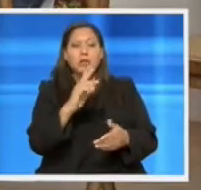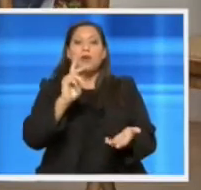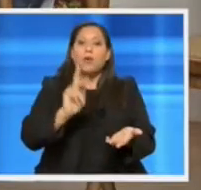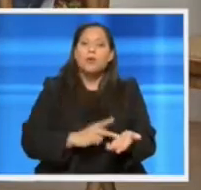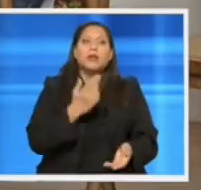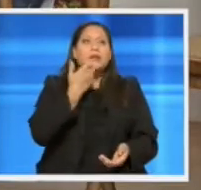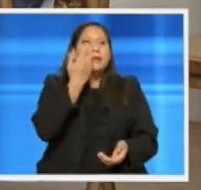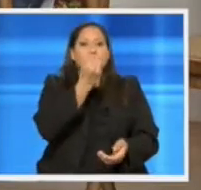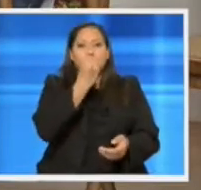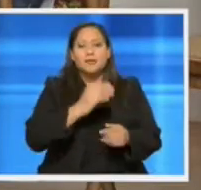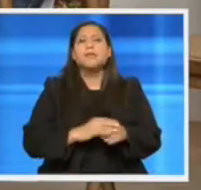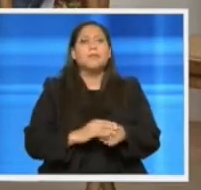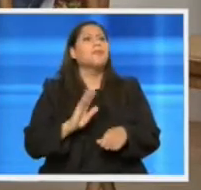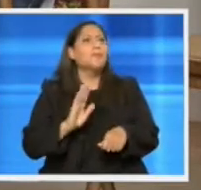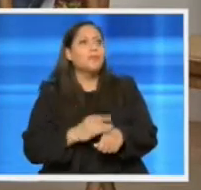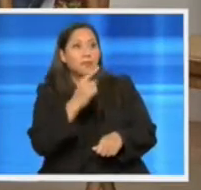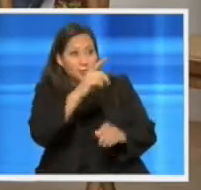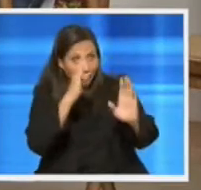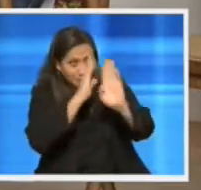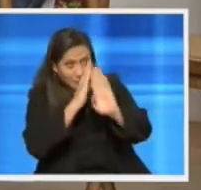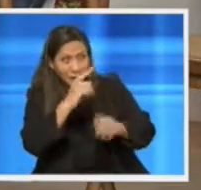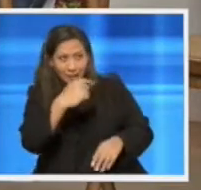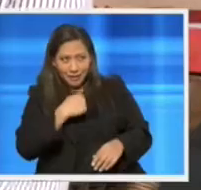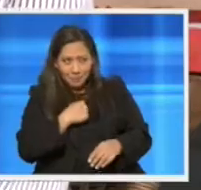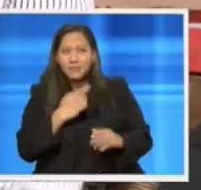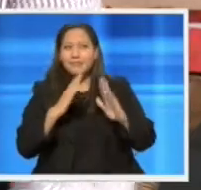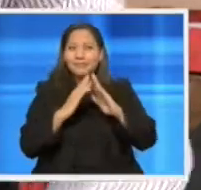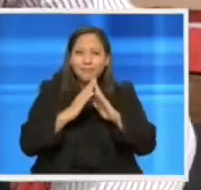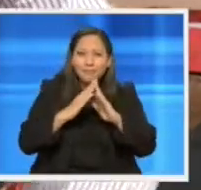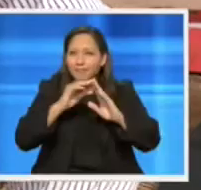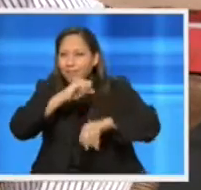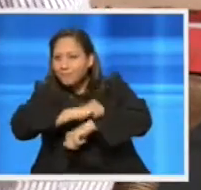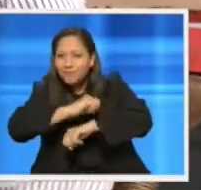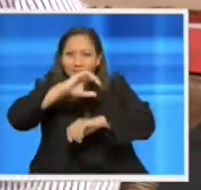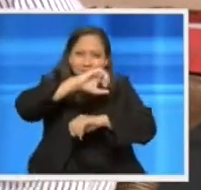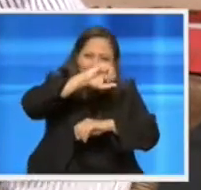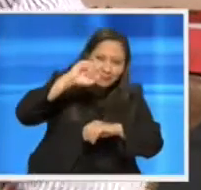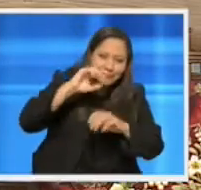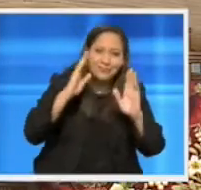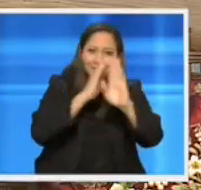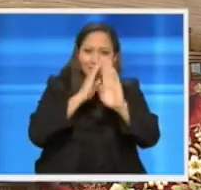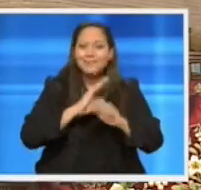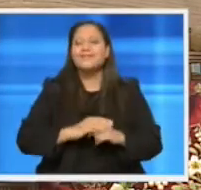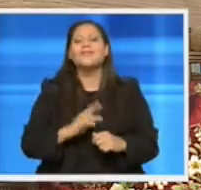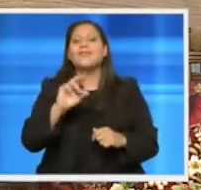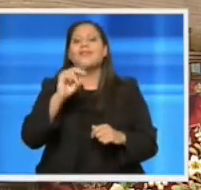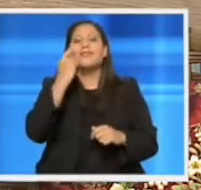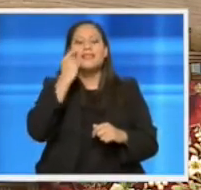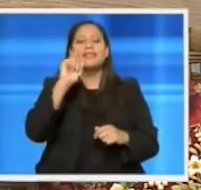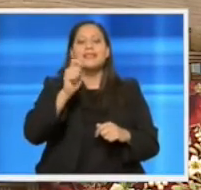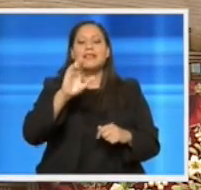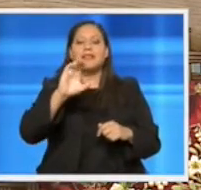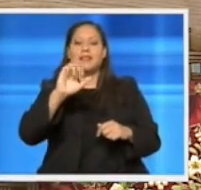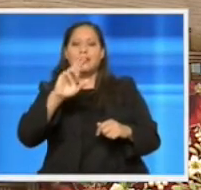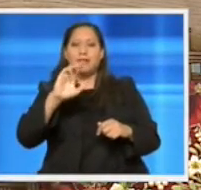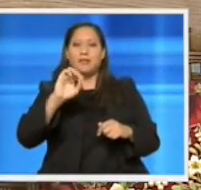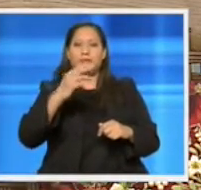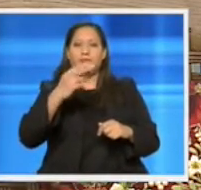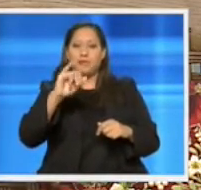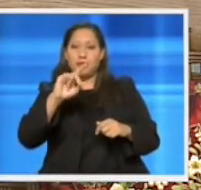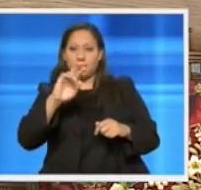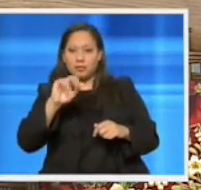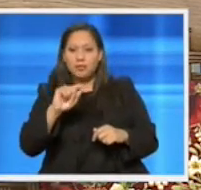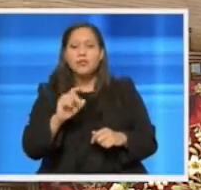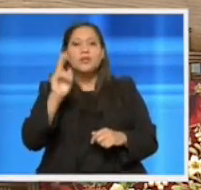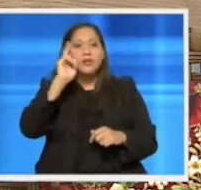¿Me has espiado o qué? No. ¿Qué te pasa, María? ¿Me has espiado? ¿Qué se me hace? No, porque el carbohidrato Ajá. lo que hace es Ajá. que te genera ansiedad por comer y